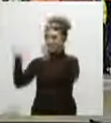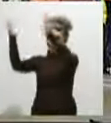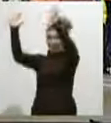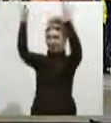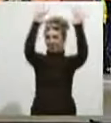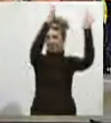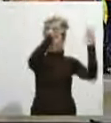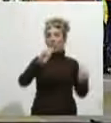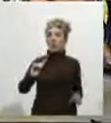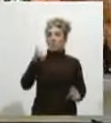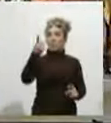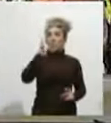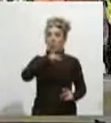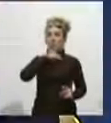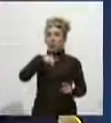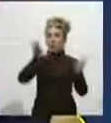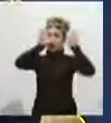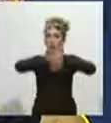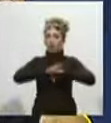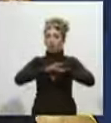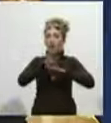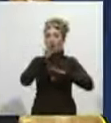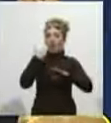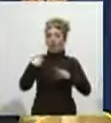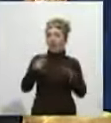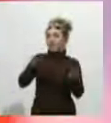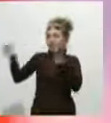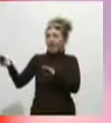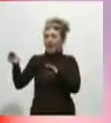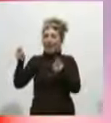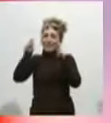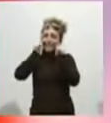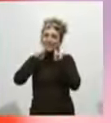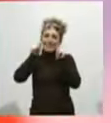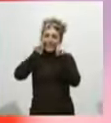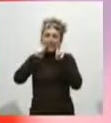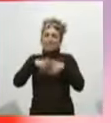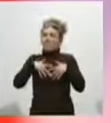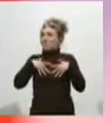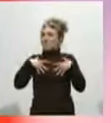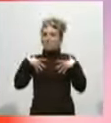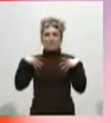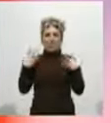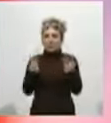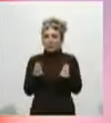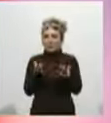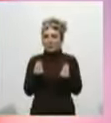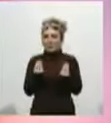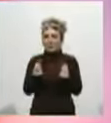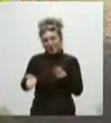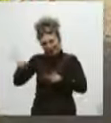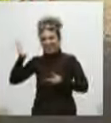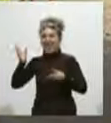Es el primer premiado de la noche que lo recibe con lágrimas y con mucha emoción. A disfrutarlo,